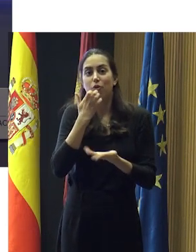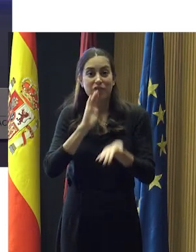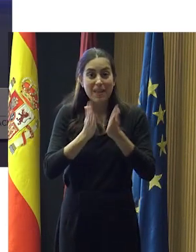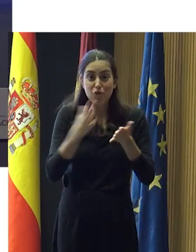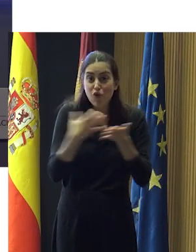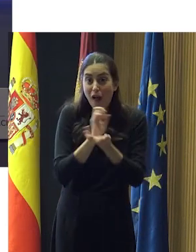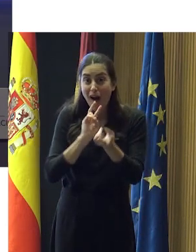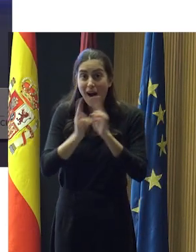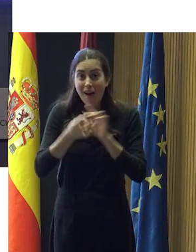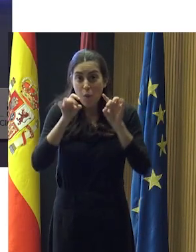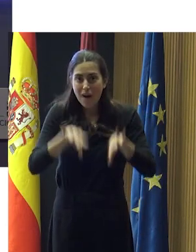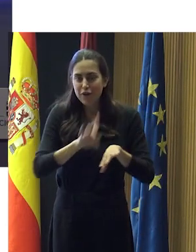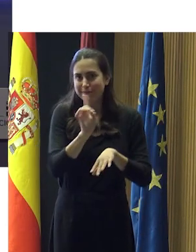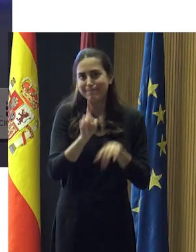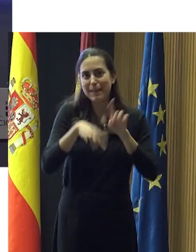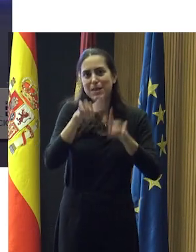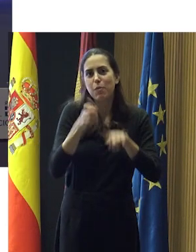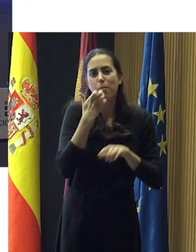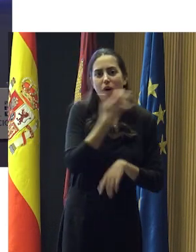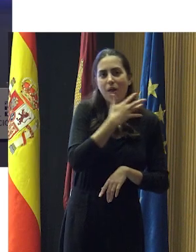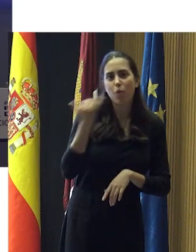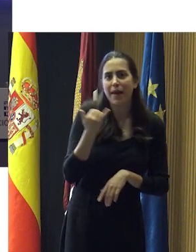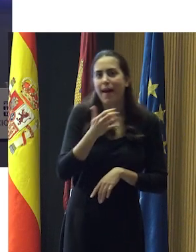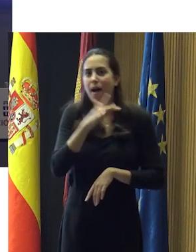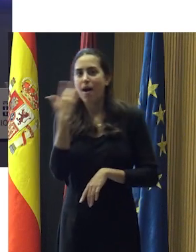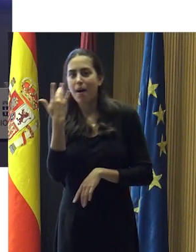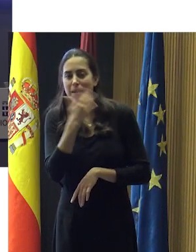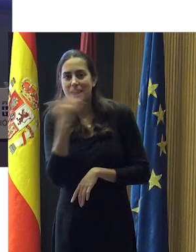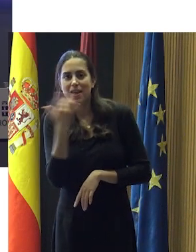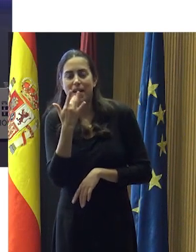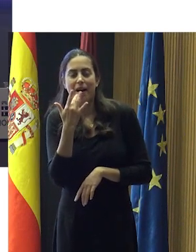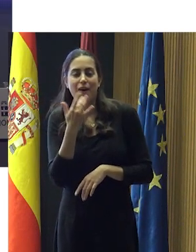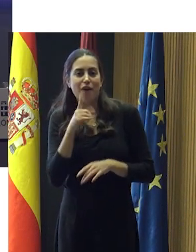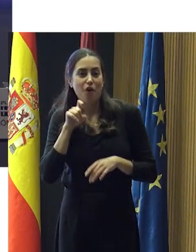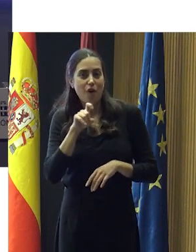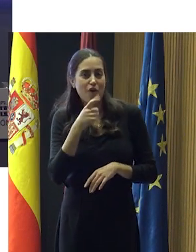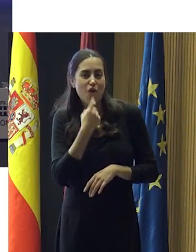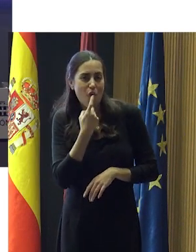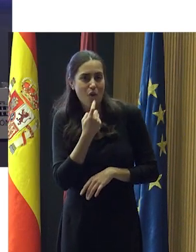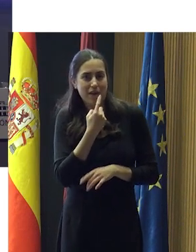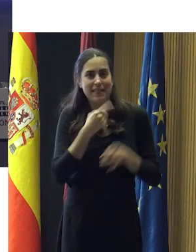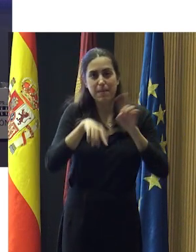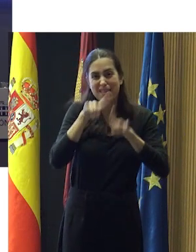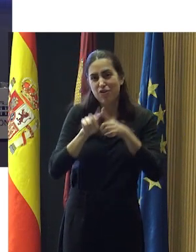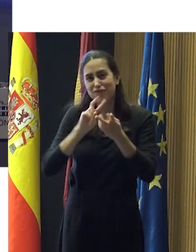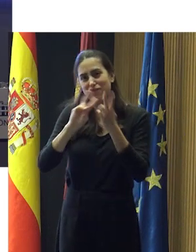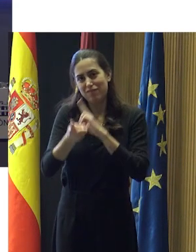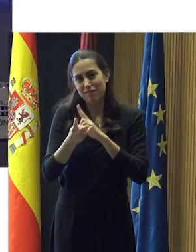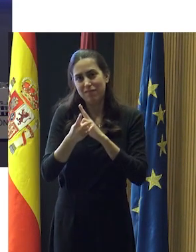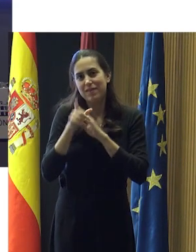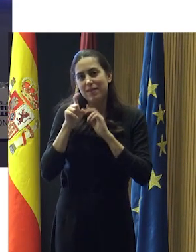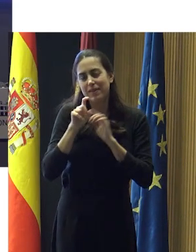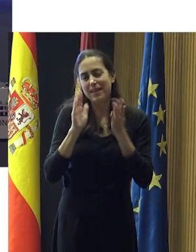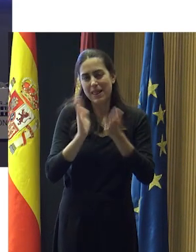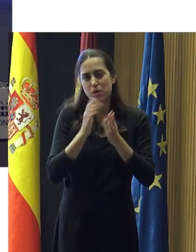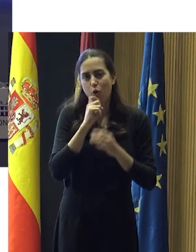tratamiento. Entonces, dependiendo de si tenemos más células azules, amarillas, rojas, responderemos más o menos a determinados tratamientos. Para ver